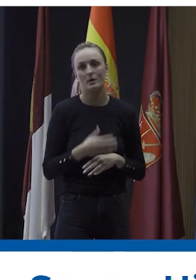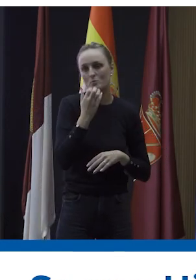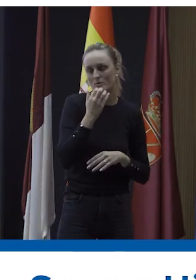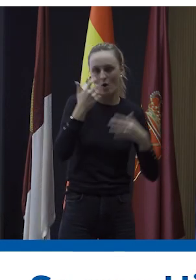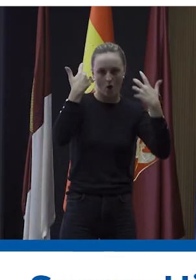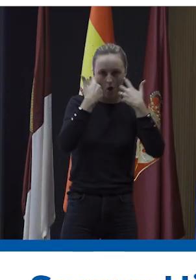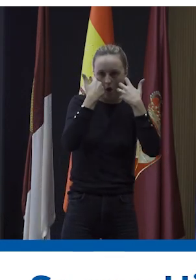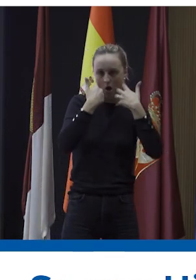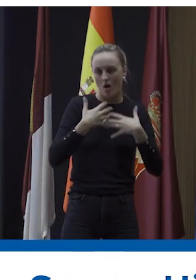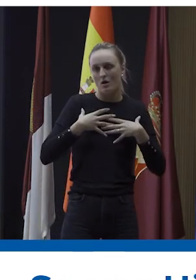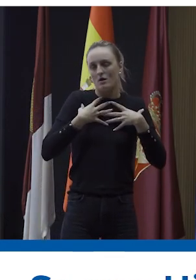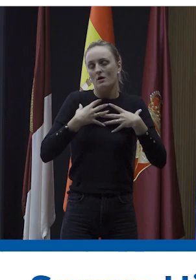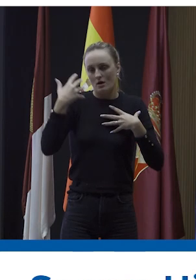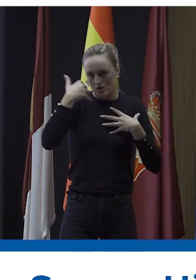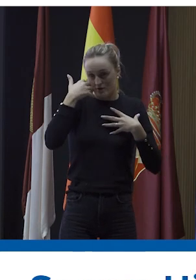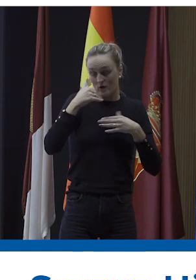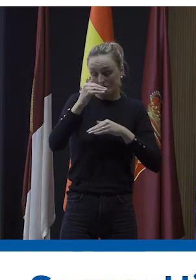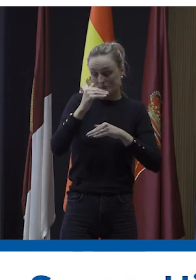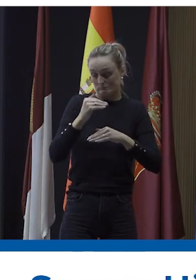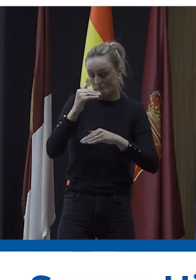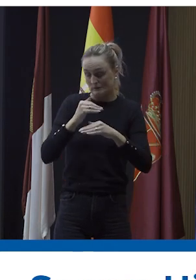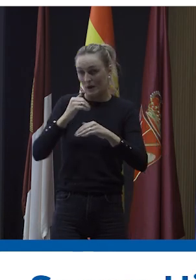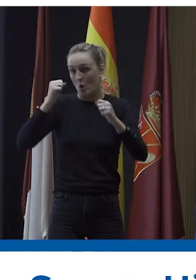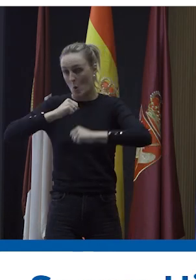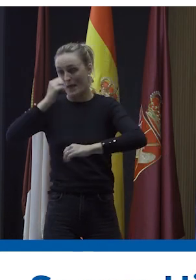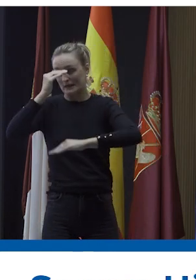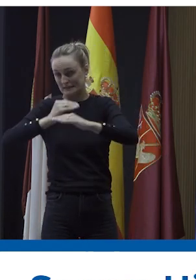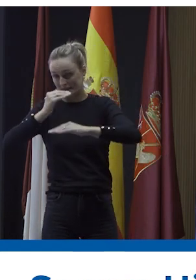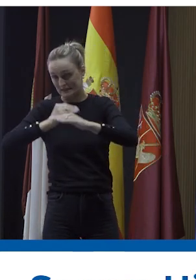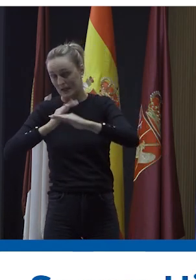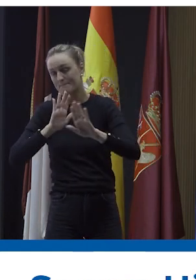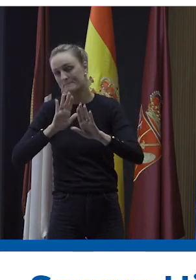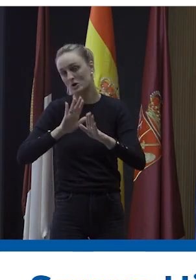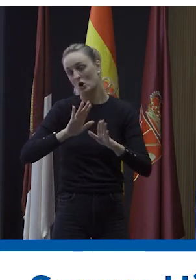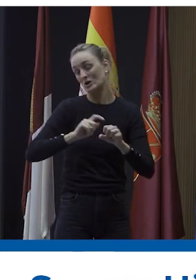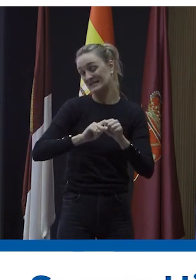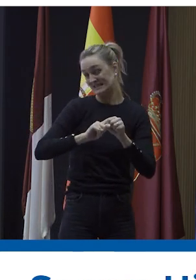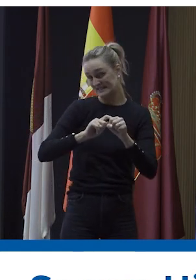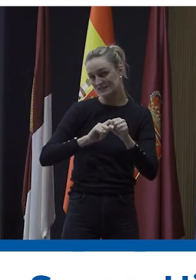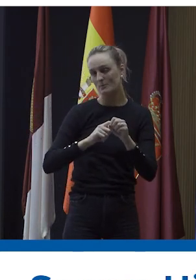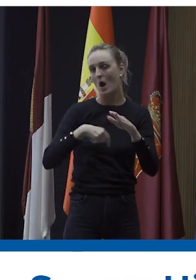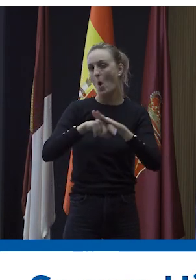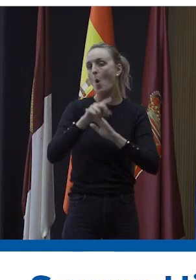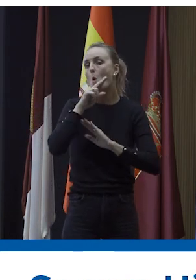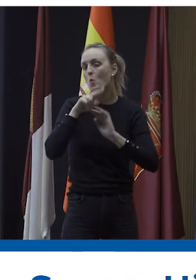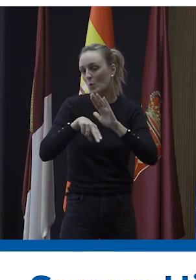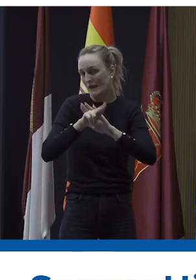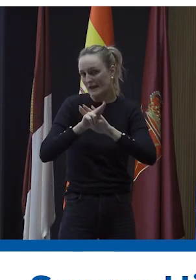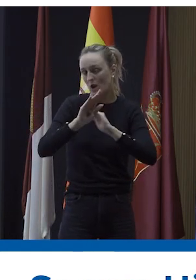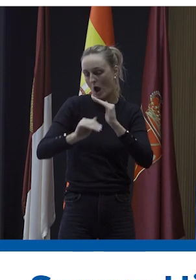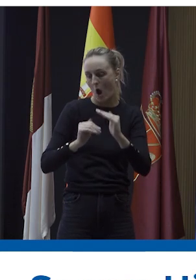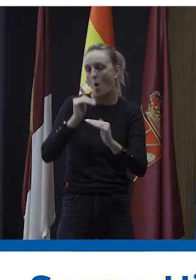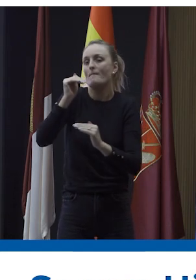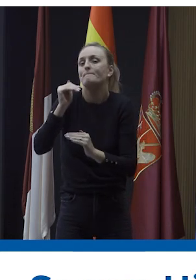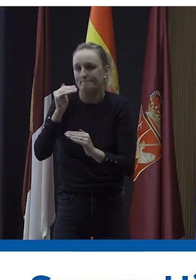suelen disminuir, ¿vale? Los síntomas genitourinarios suelen aumentar con la edad, ¿vale? O sea que es una etapa de la vida de